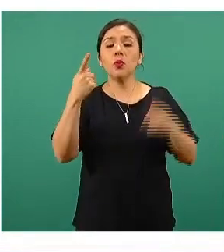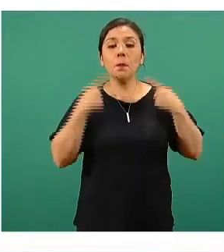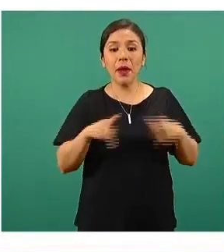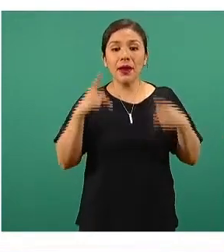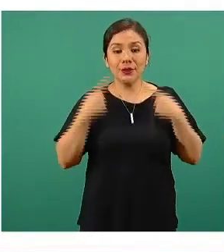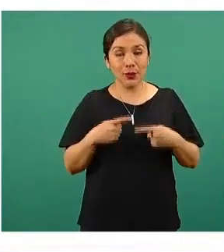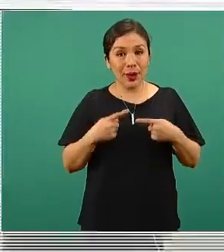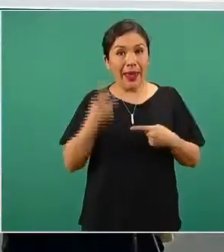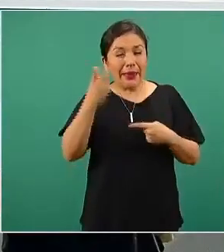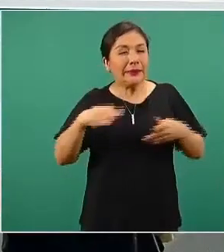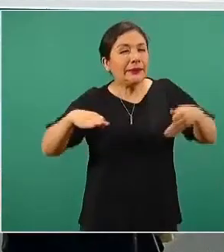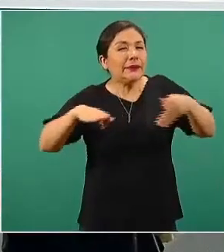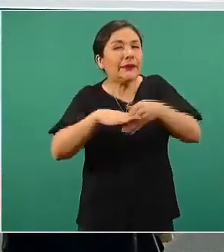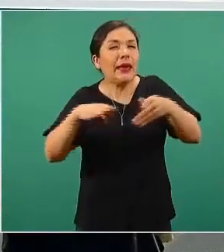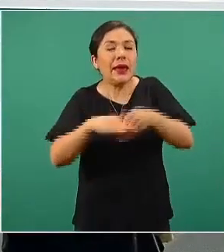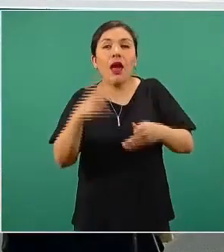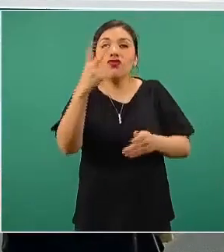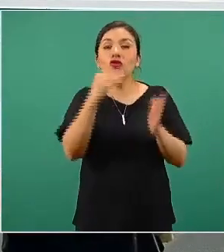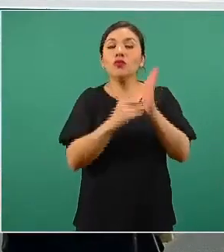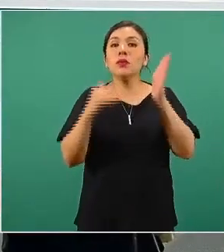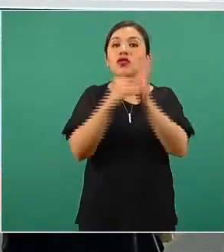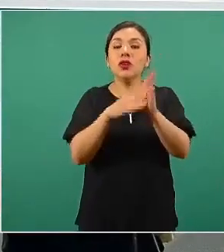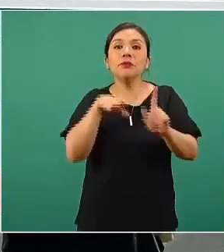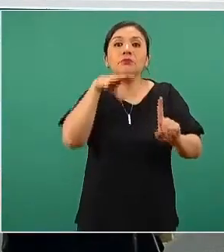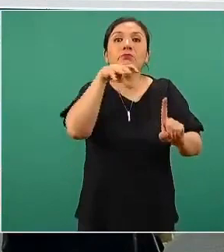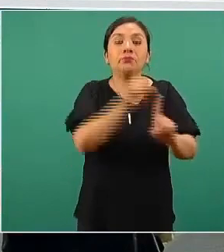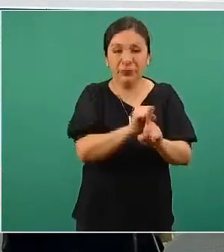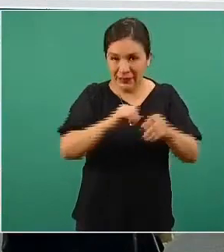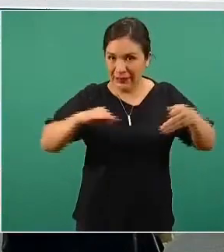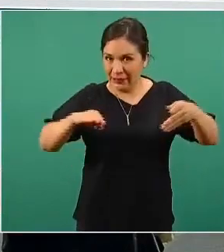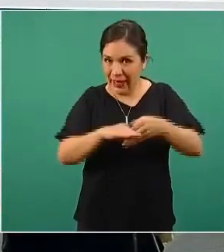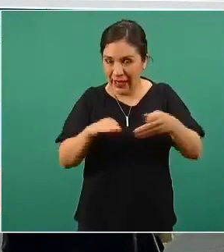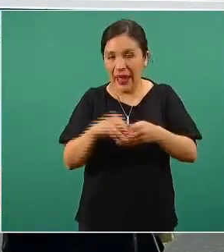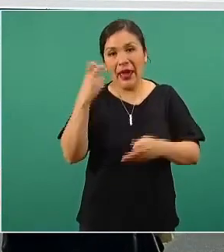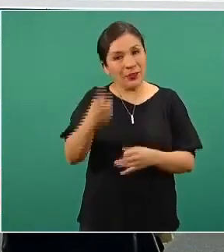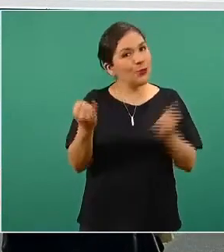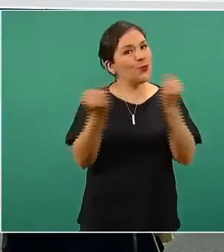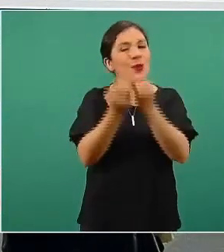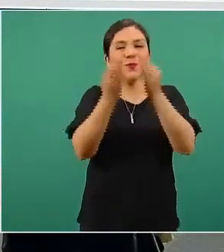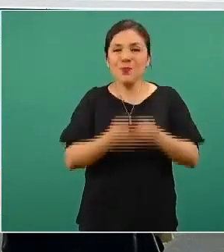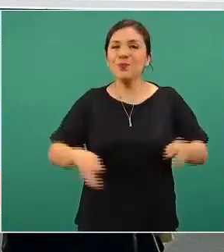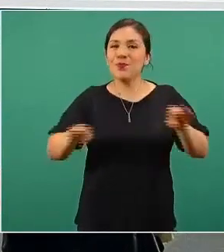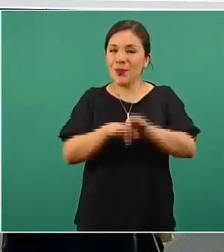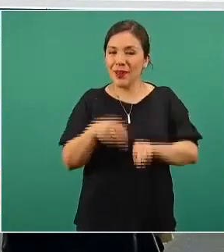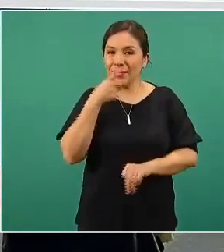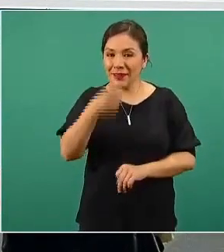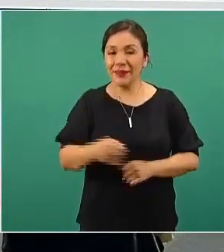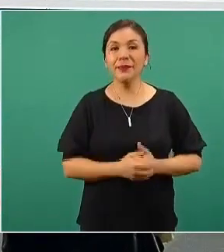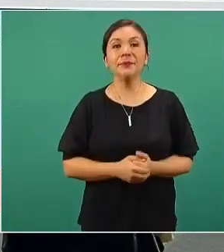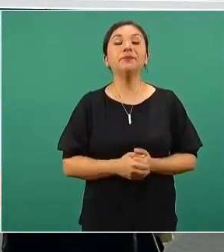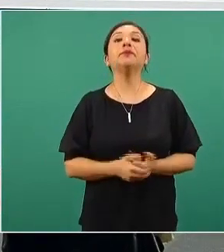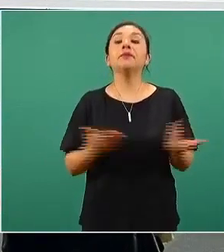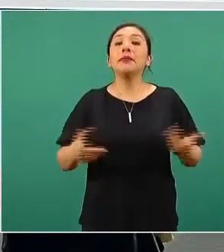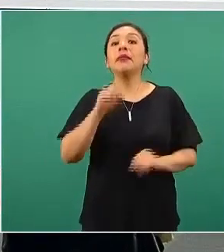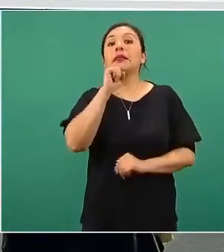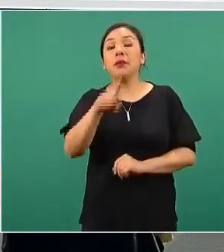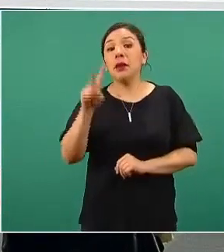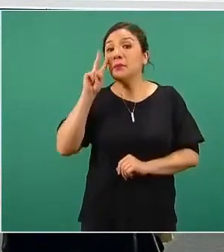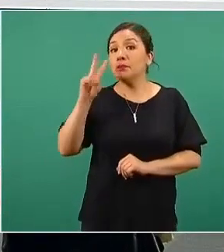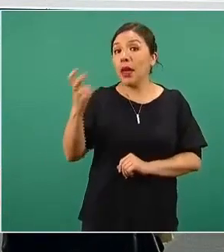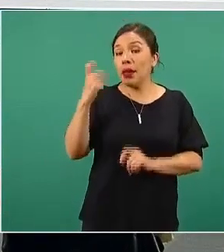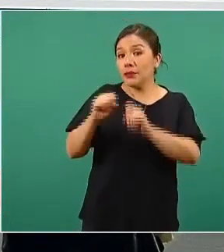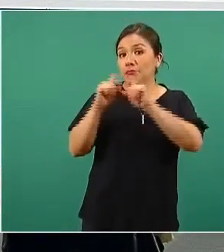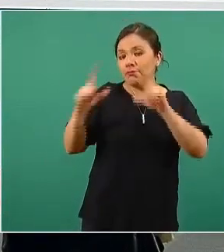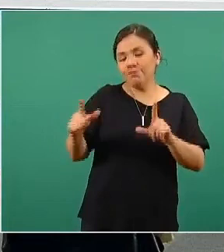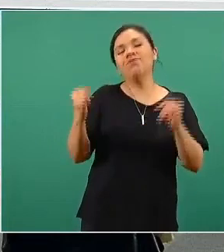1.905.591. Estamos cerca de los 2 millones de personas recuperadas. Esto también es importante mencionarlo. Y también en esta lámina